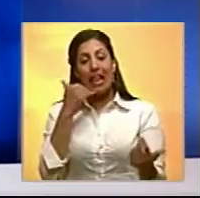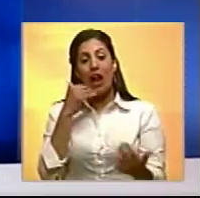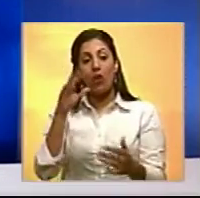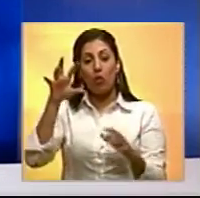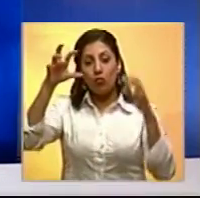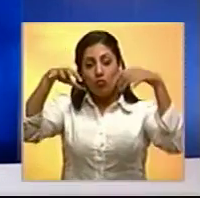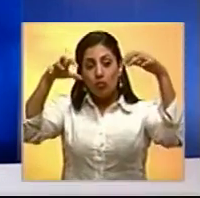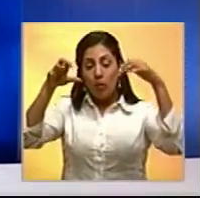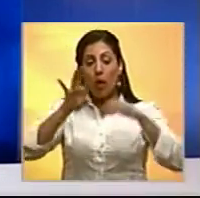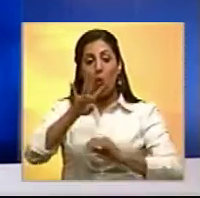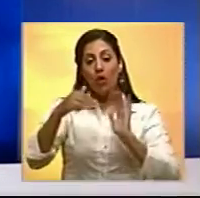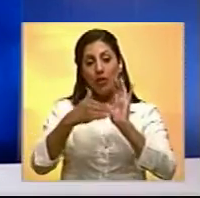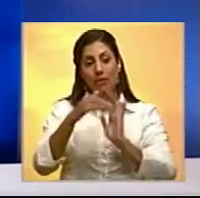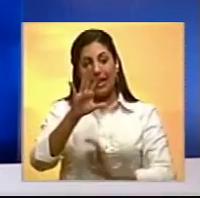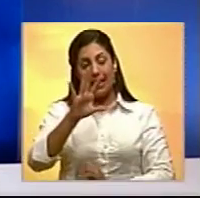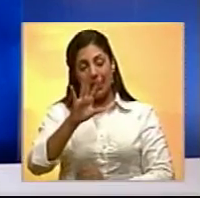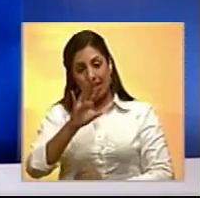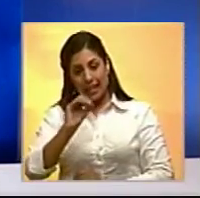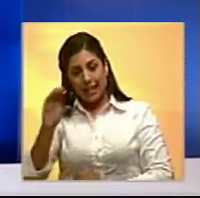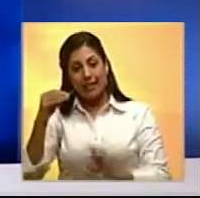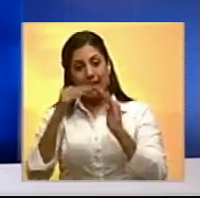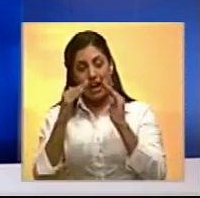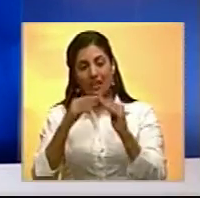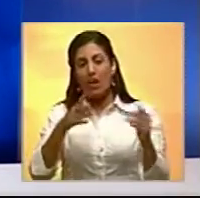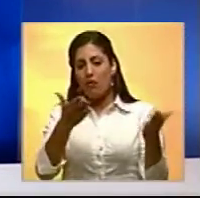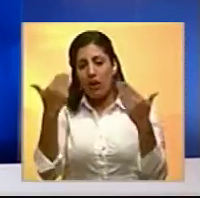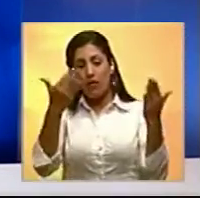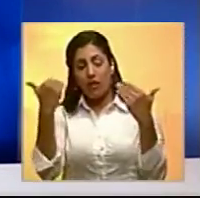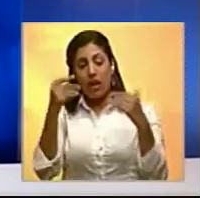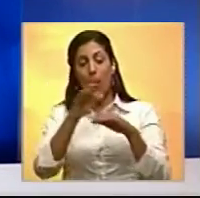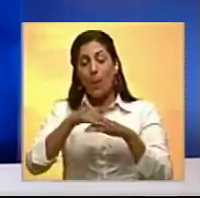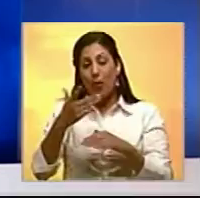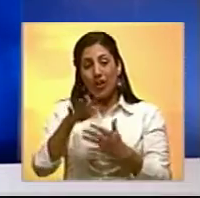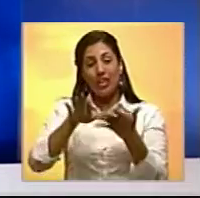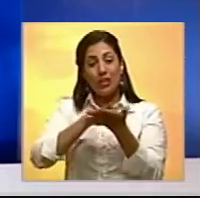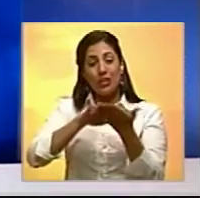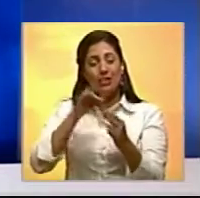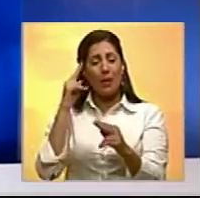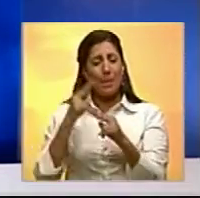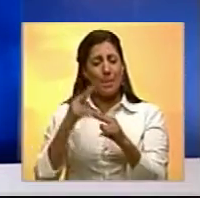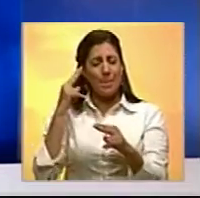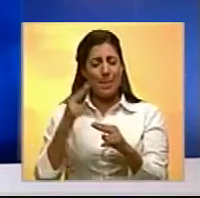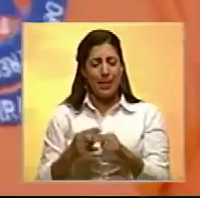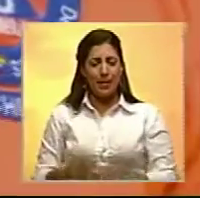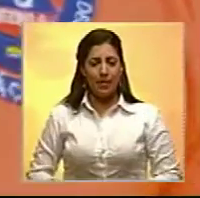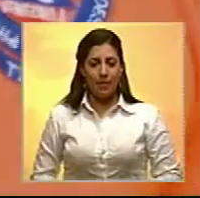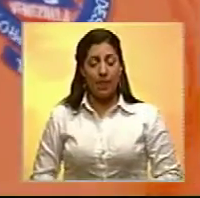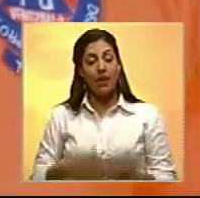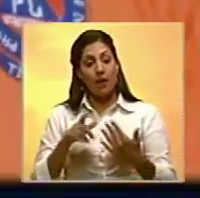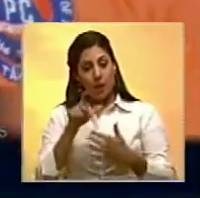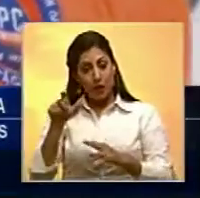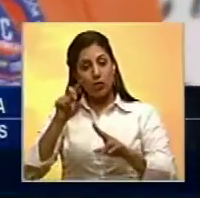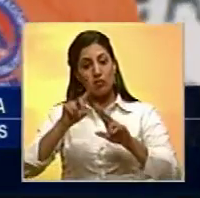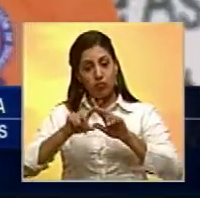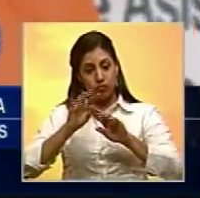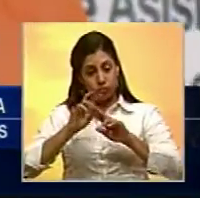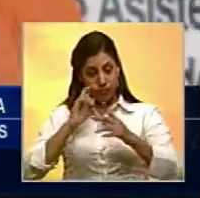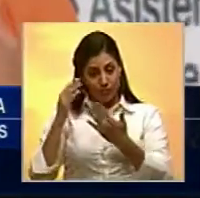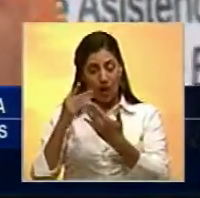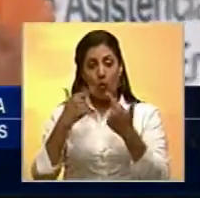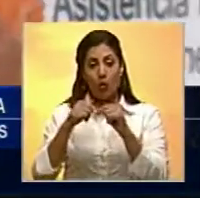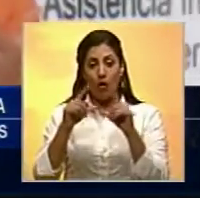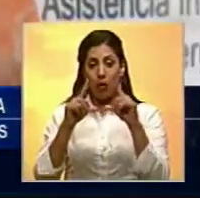las lluvias. Unas 4.500 viviendas deberían ser desalojadas por situación de alto riesgo. Protección Civil sostiene que